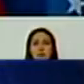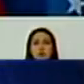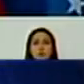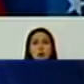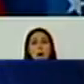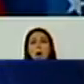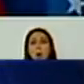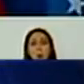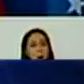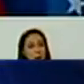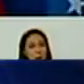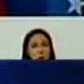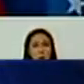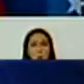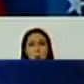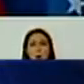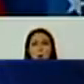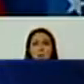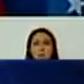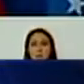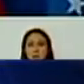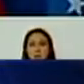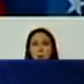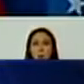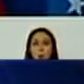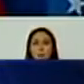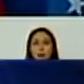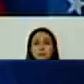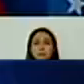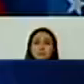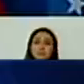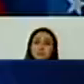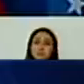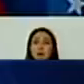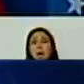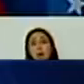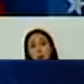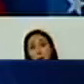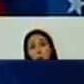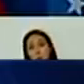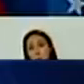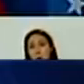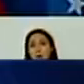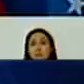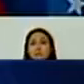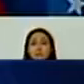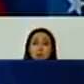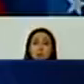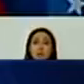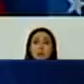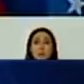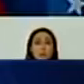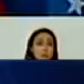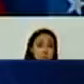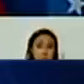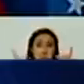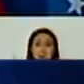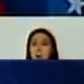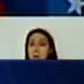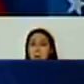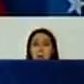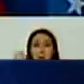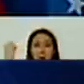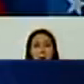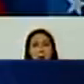nación. Habrá el momento que eso cambie, que el pueblo colombiano despierte como parece haber despertado para